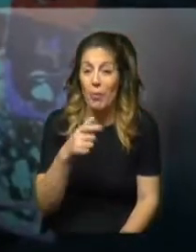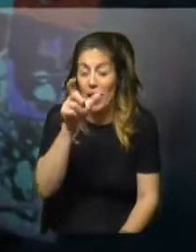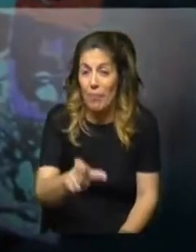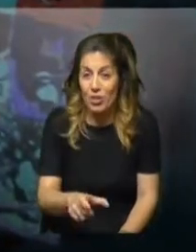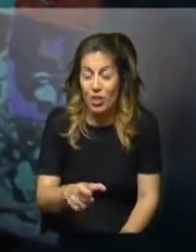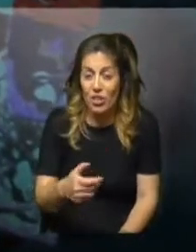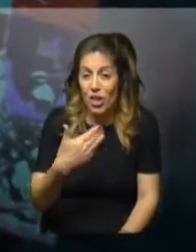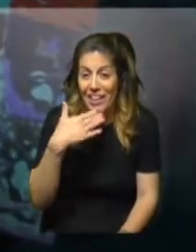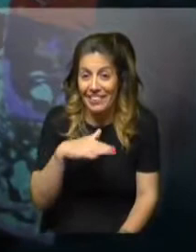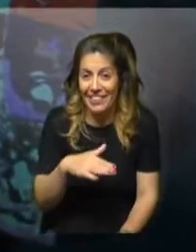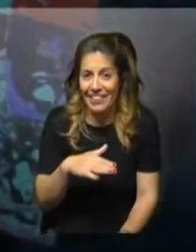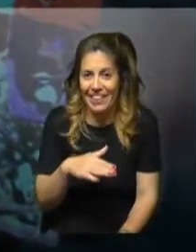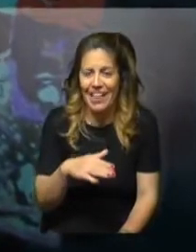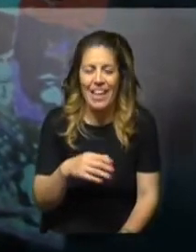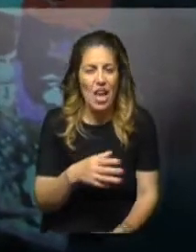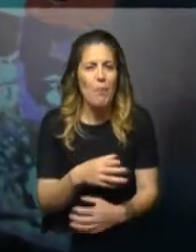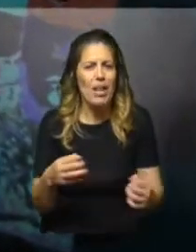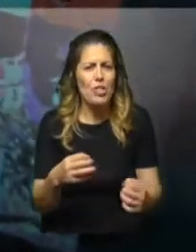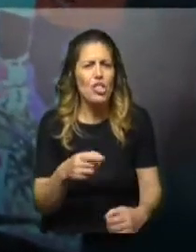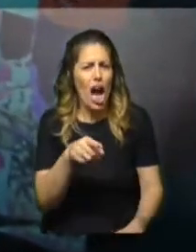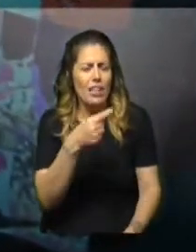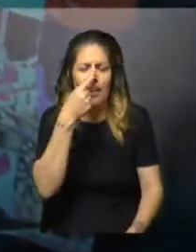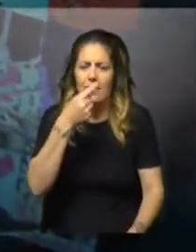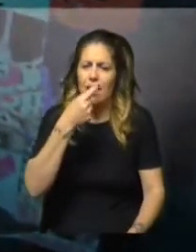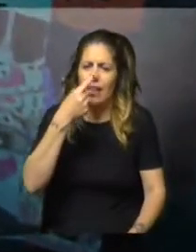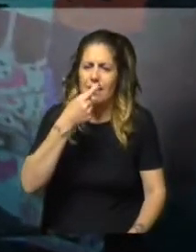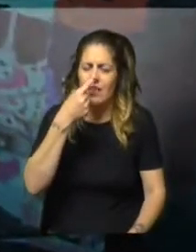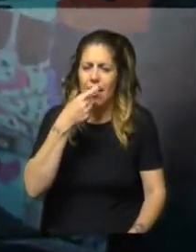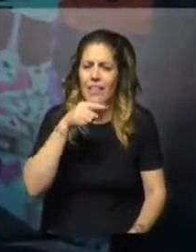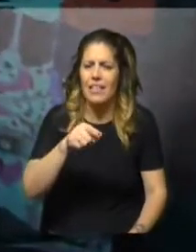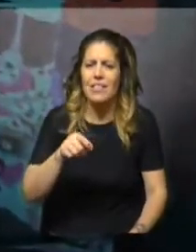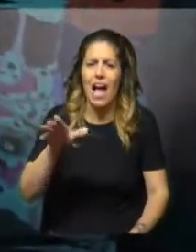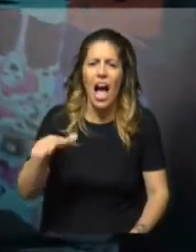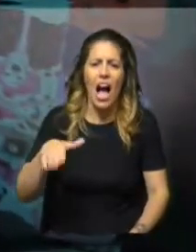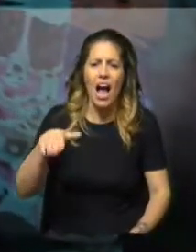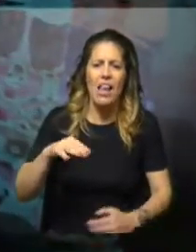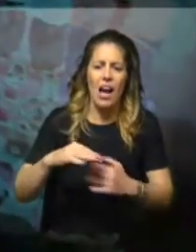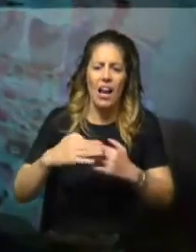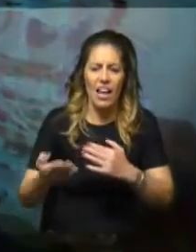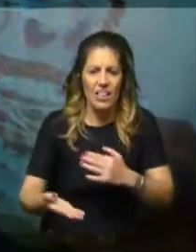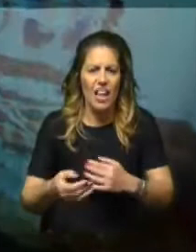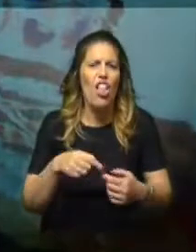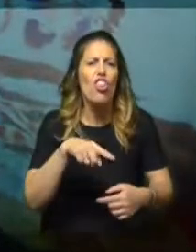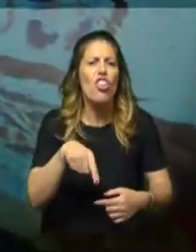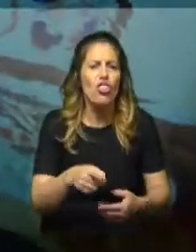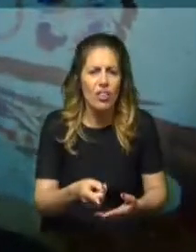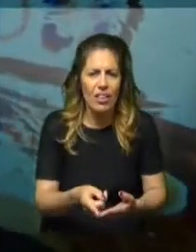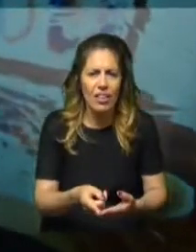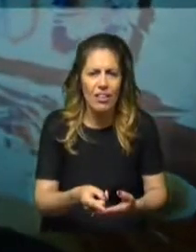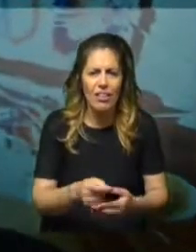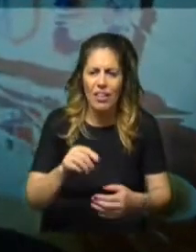es maravilloso cuando dicen Ah qué interesante esa ala caída que tiene quién dónde